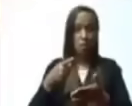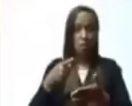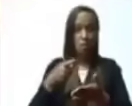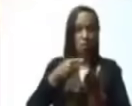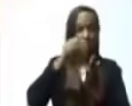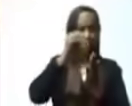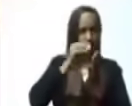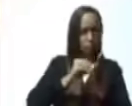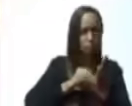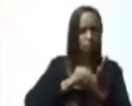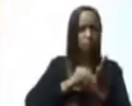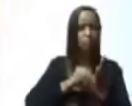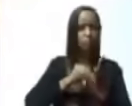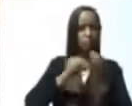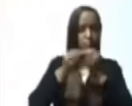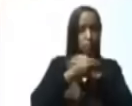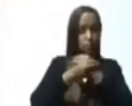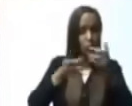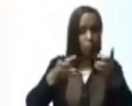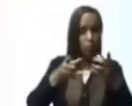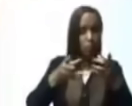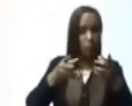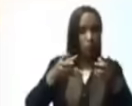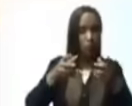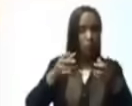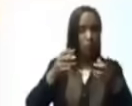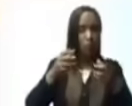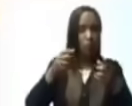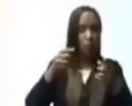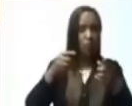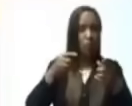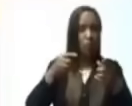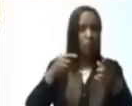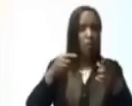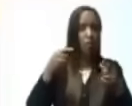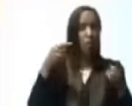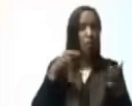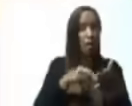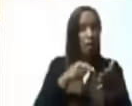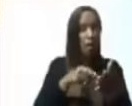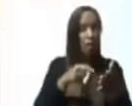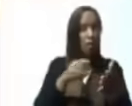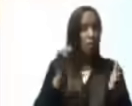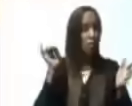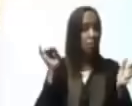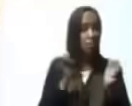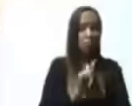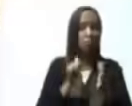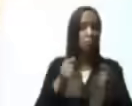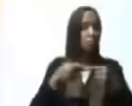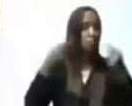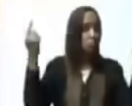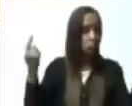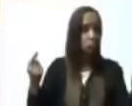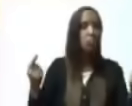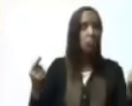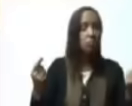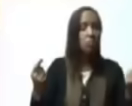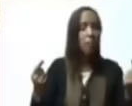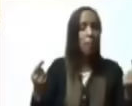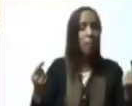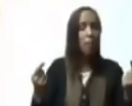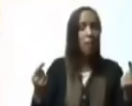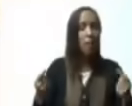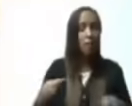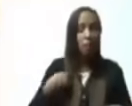devuelto No importa que haya que trabajar pasada mañana porque no es posible que nosotros aprobemos un presupuesto que transgreda la ley de